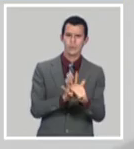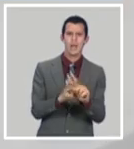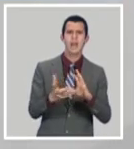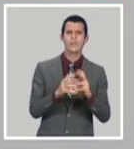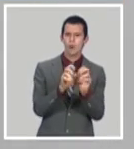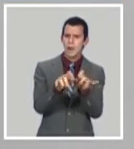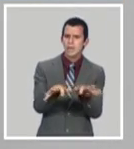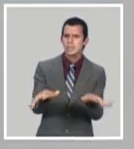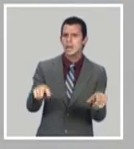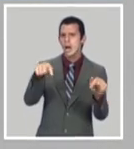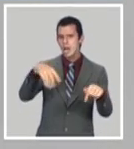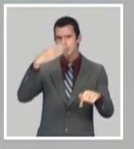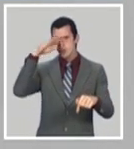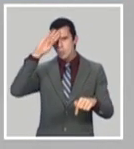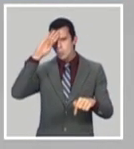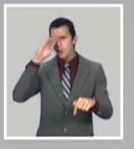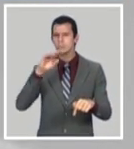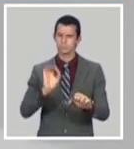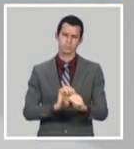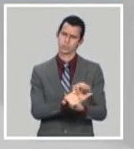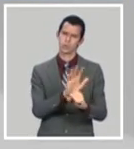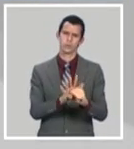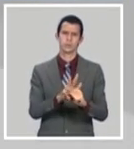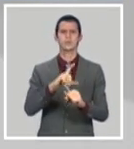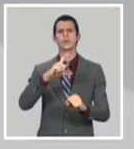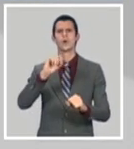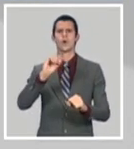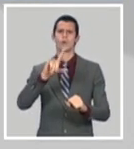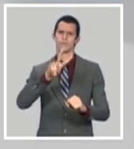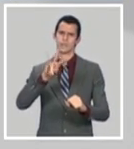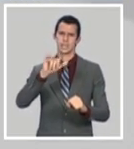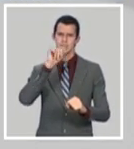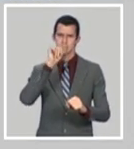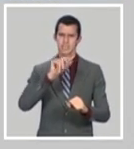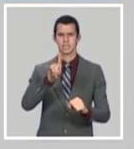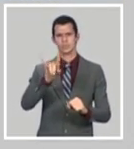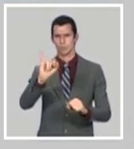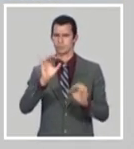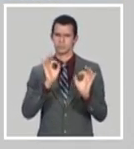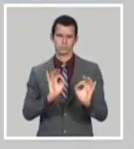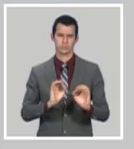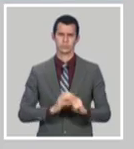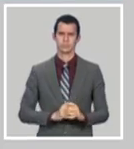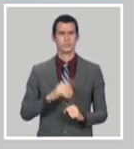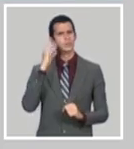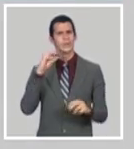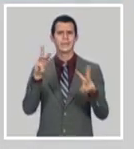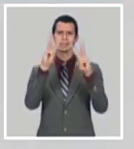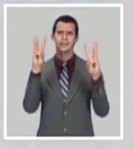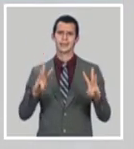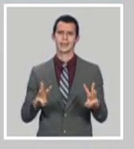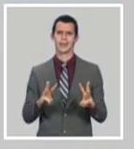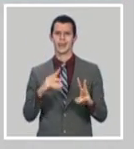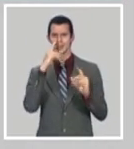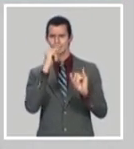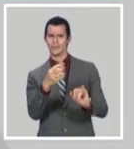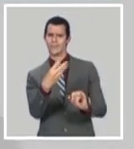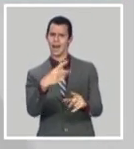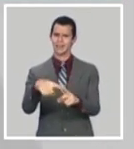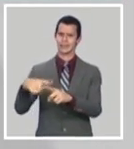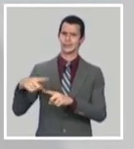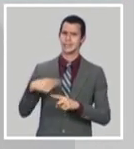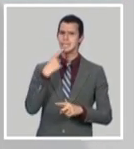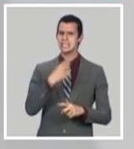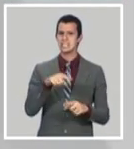la enfermedad de la COVID, es decir, que porque ha habido alertas, ha habido movimientos en redes, ha habido falsas alarmas, y realmente lo que